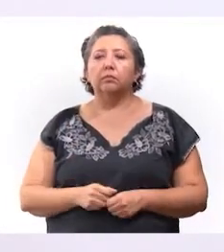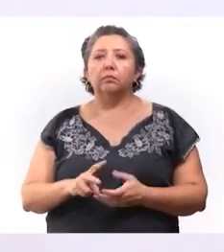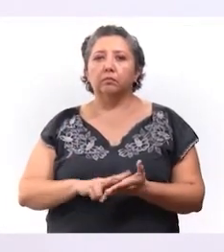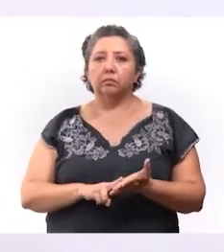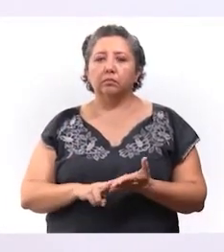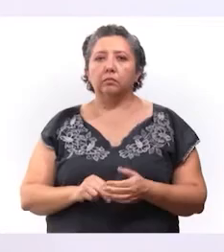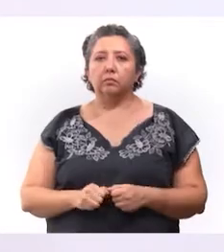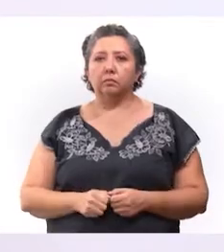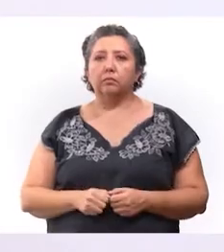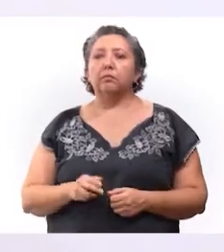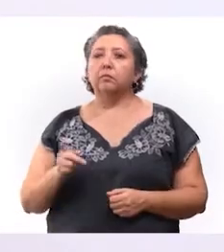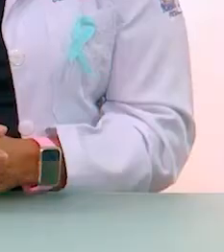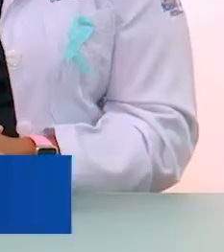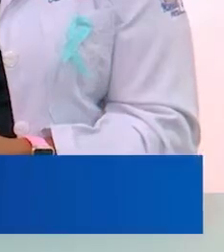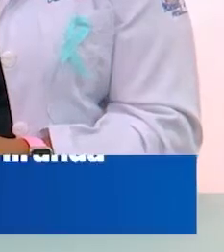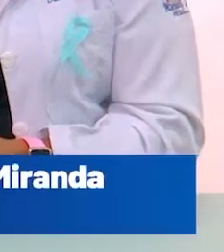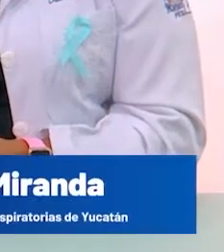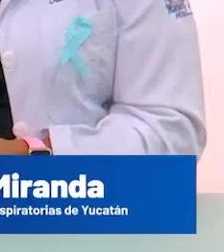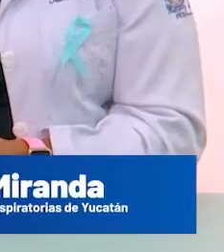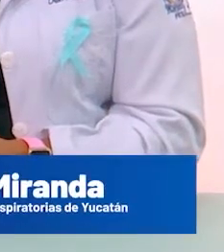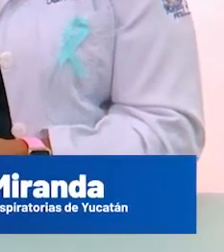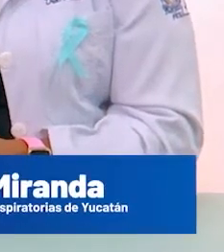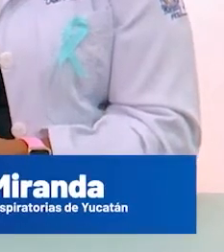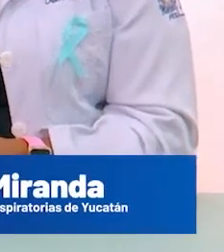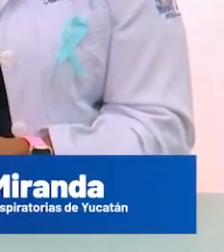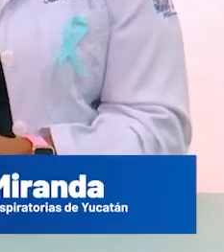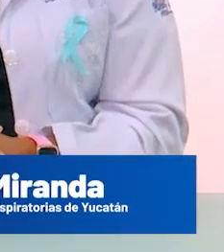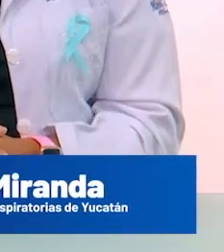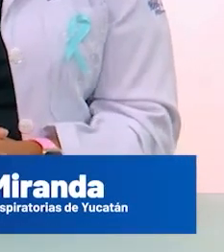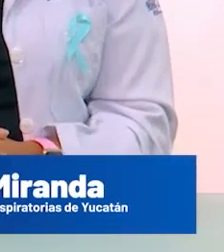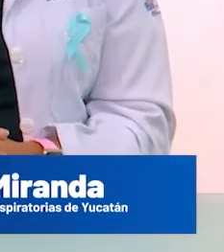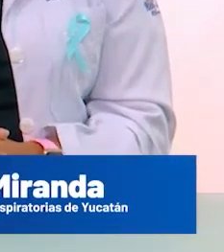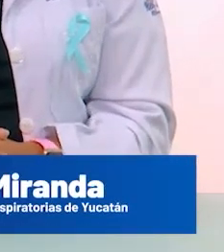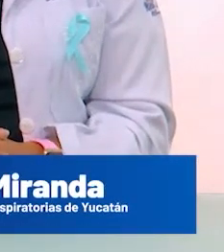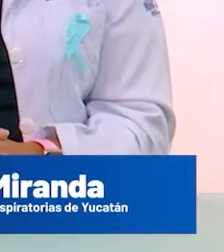color verde. Este es el informe del día de hoy, doctora. Gracias, doctora.